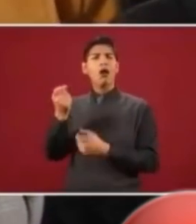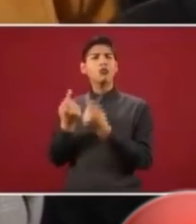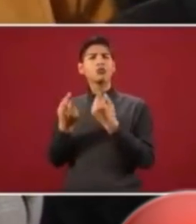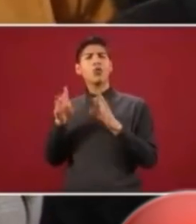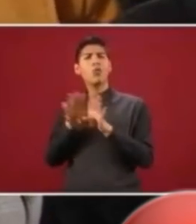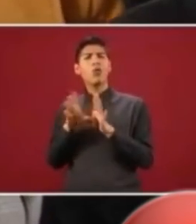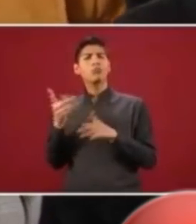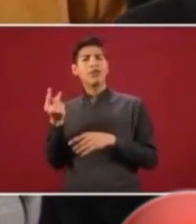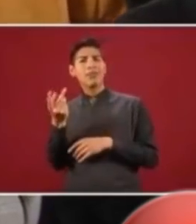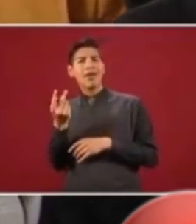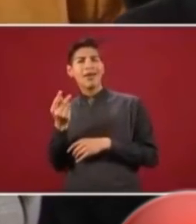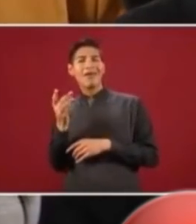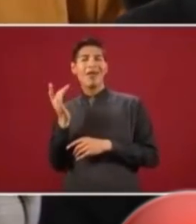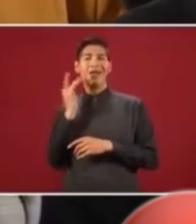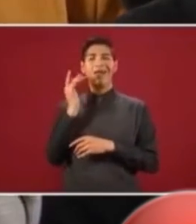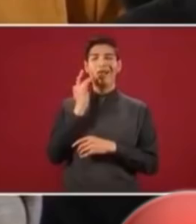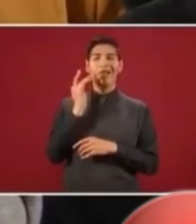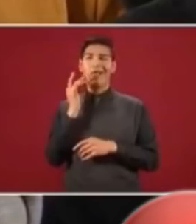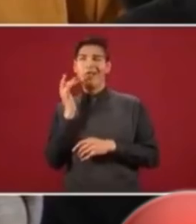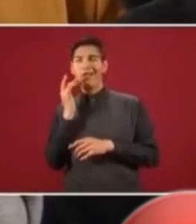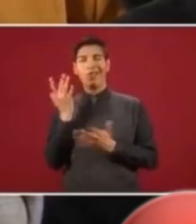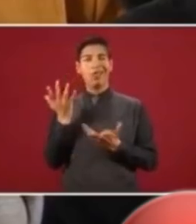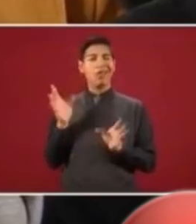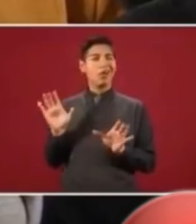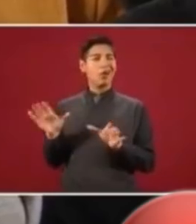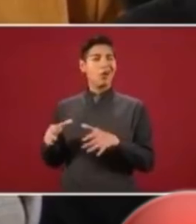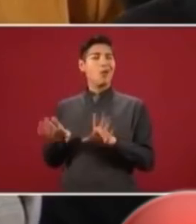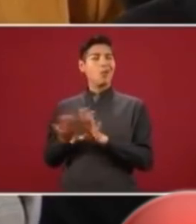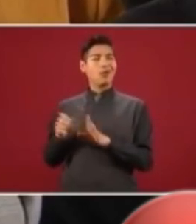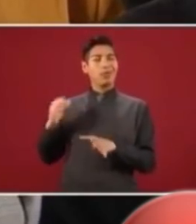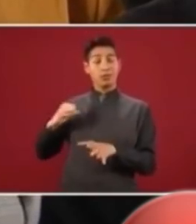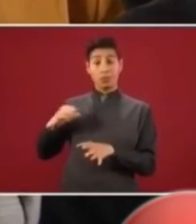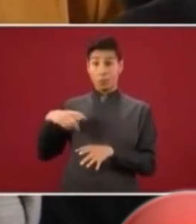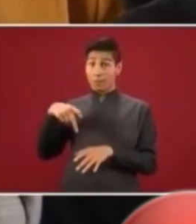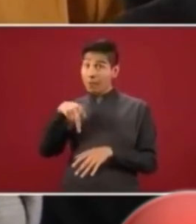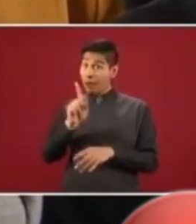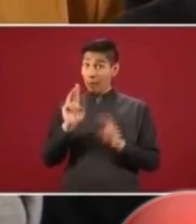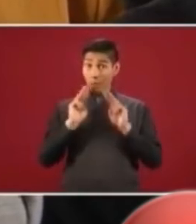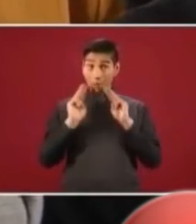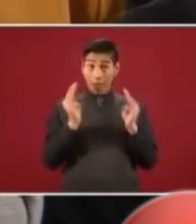mal de los cárteles de la droga. ¿Su pelea no es con ellos?